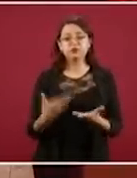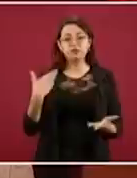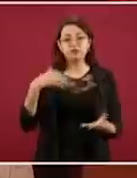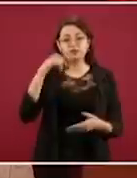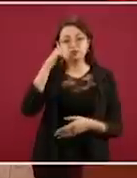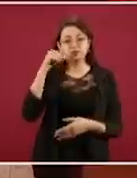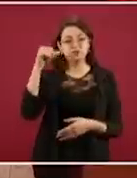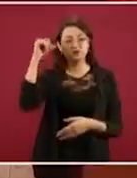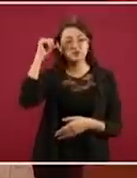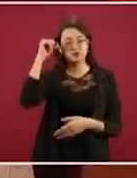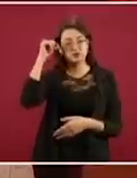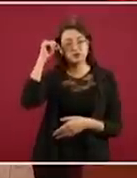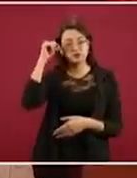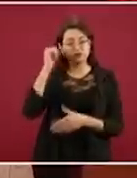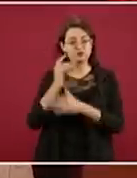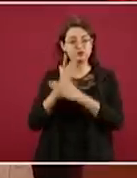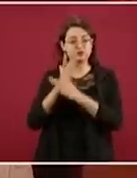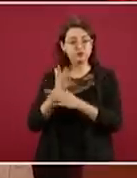ayer.